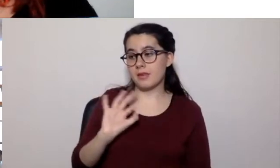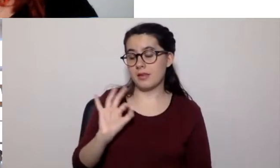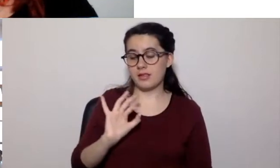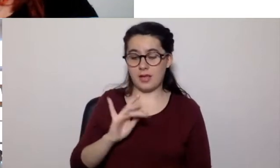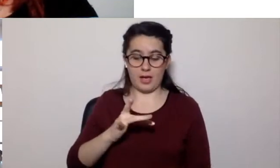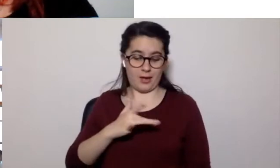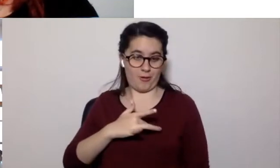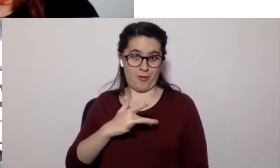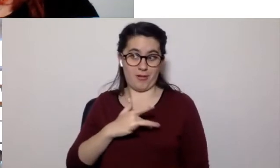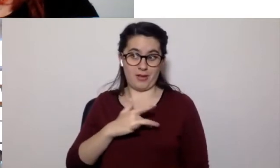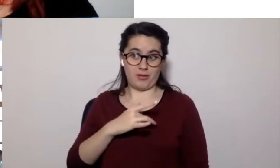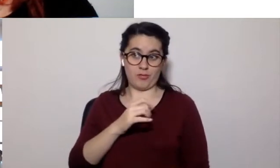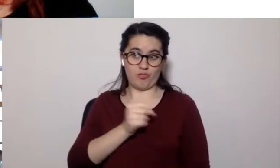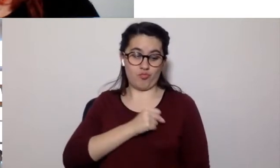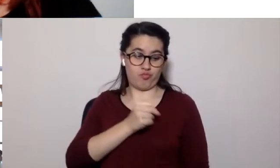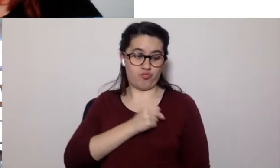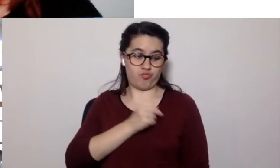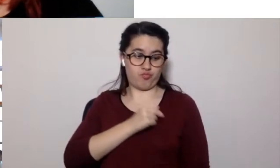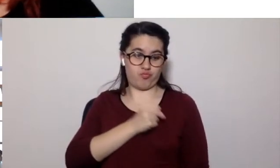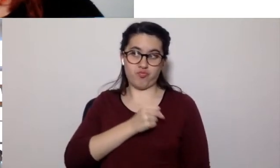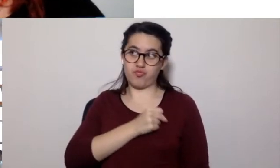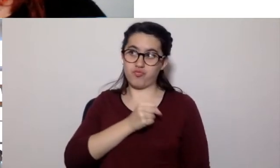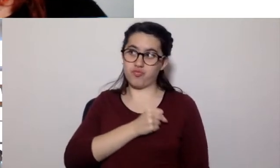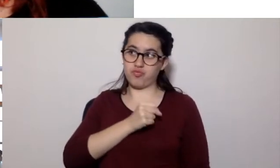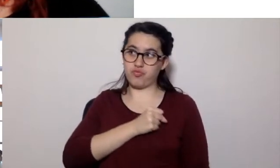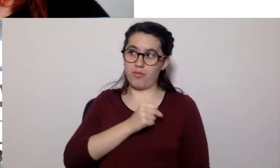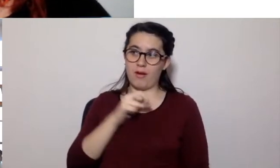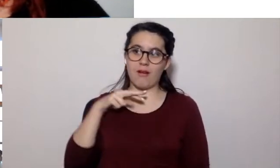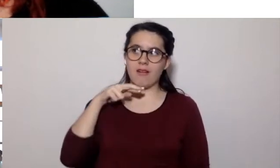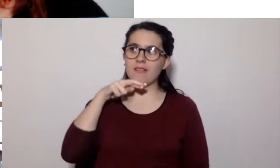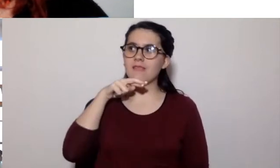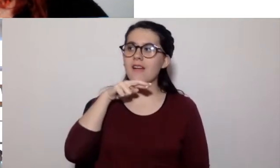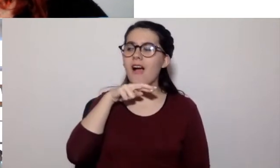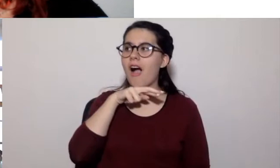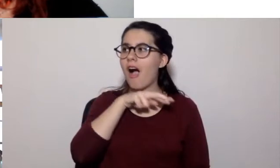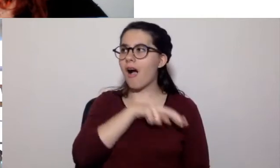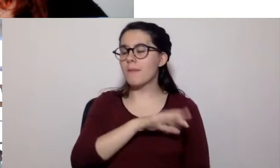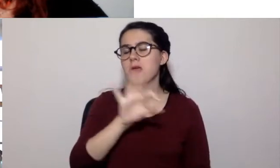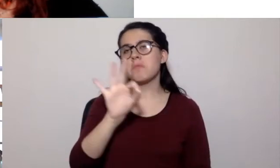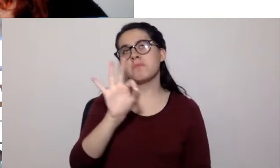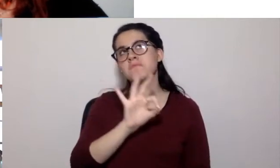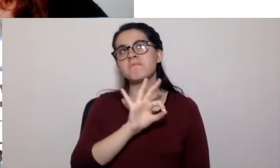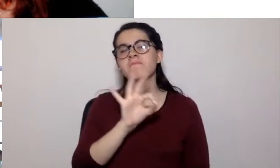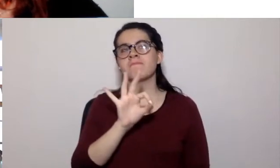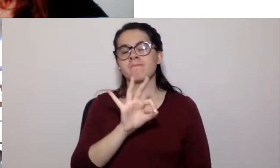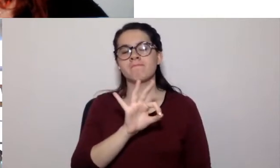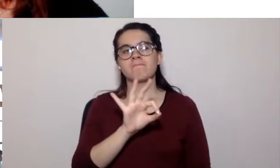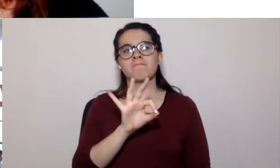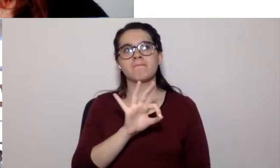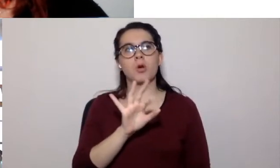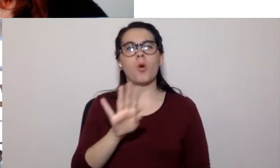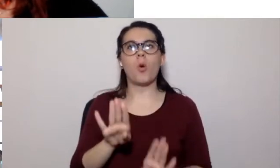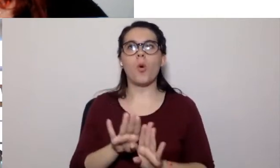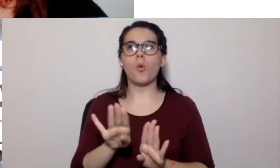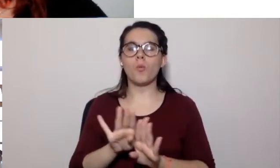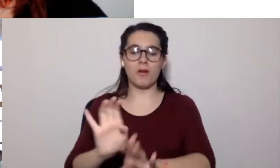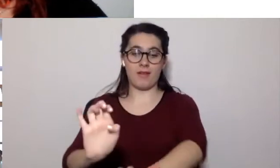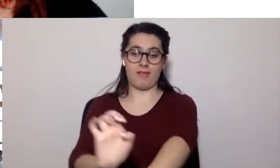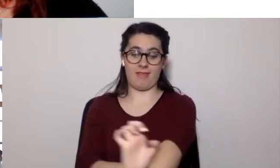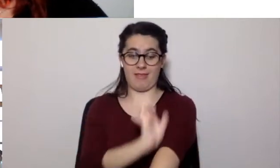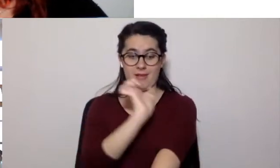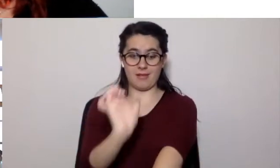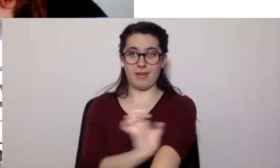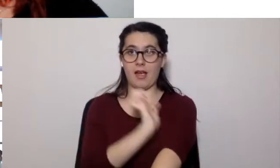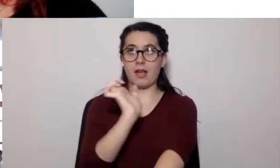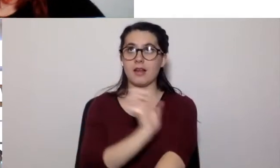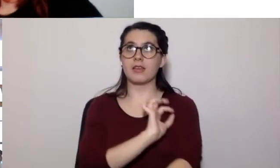corazón empieza a latir más rápido, ¿no? Entonces, eso tal vez te puede dar una energía para subir